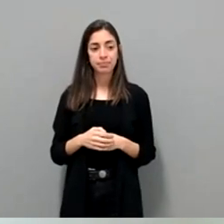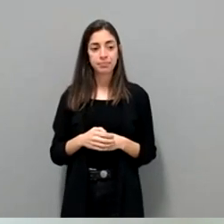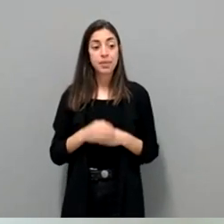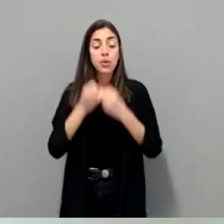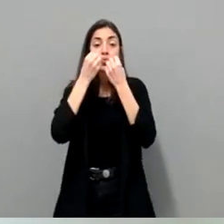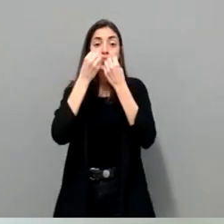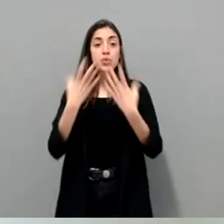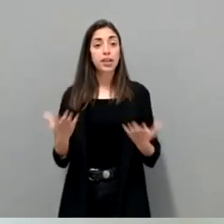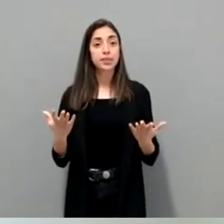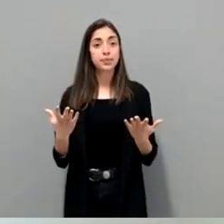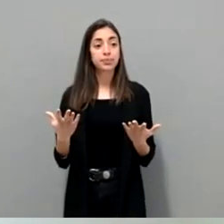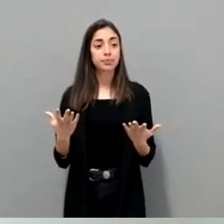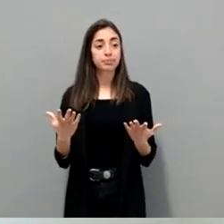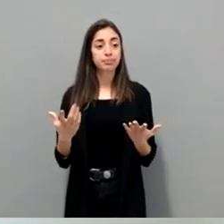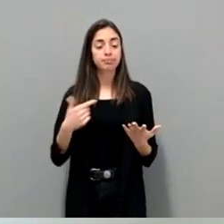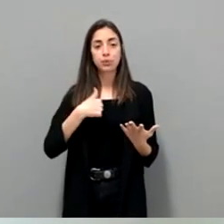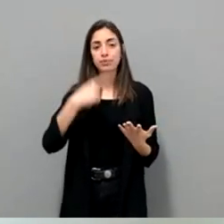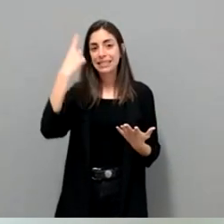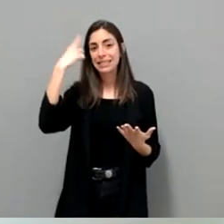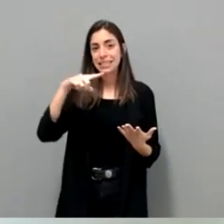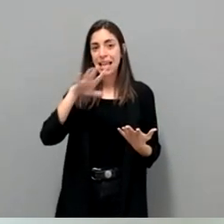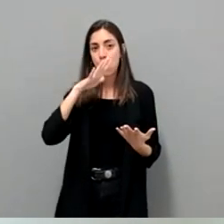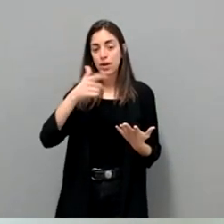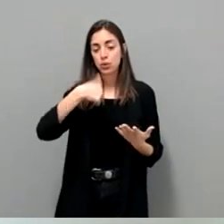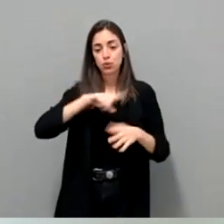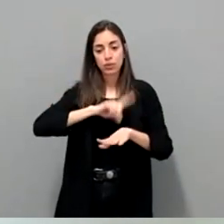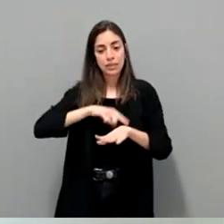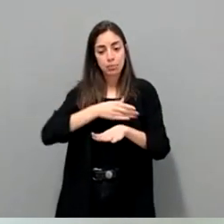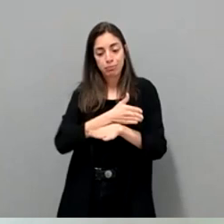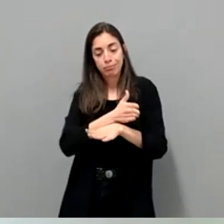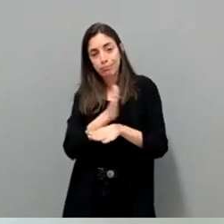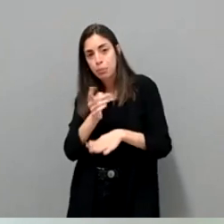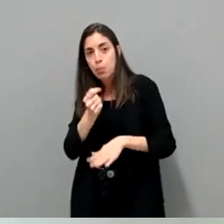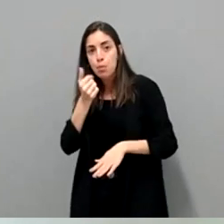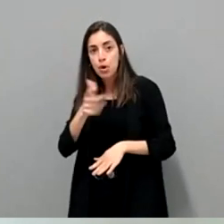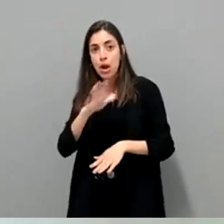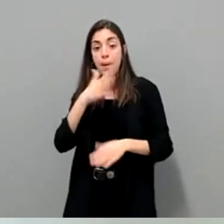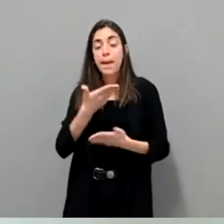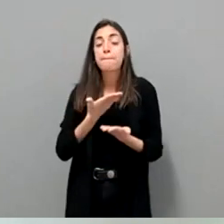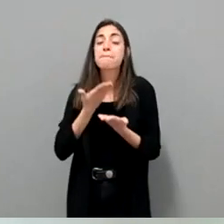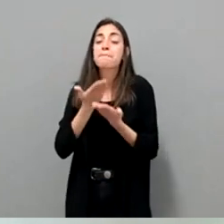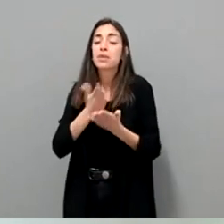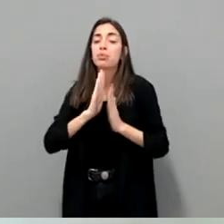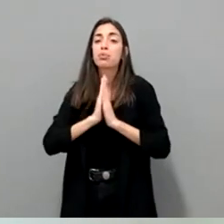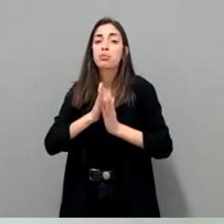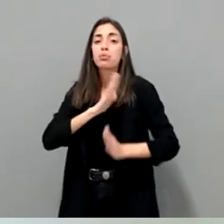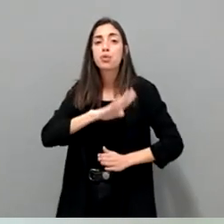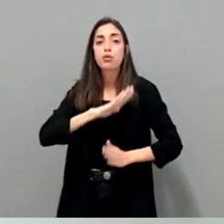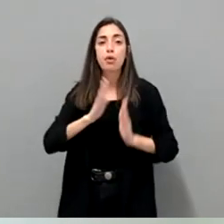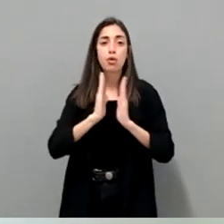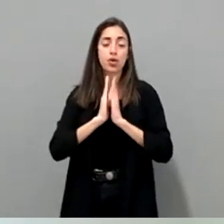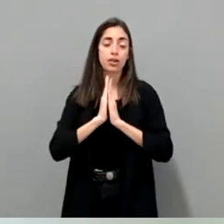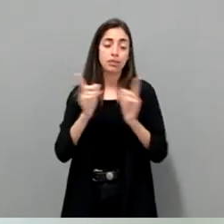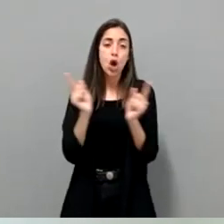Bueno, sé que nos vamos a ir un poquito de tiempo, os voy a pedir brevedad en las últimas respuestas,